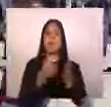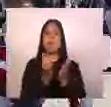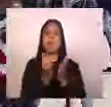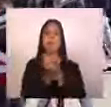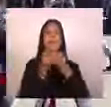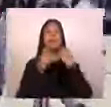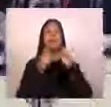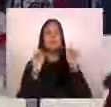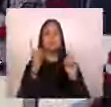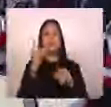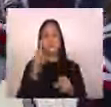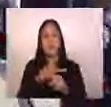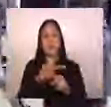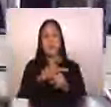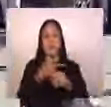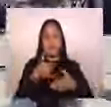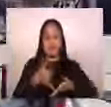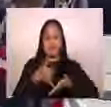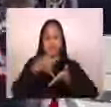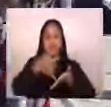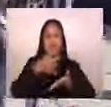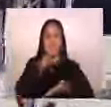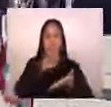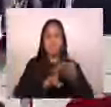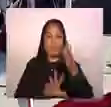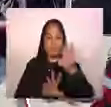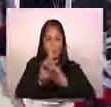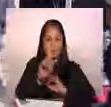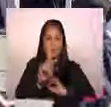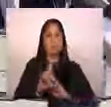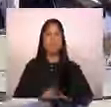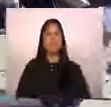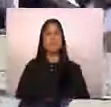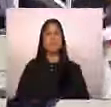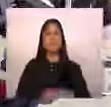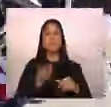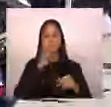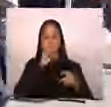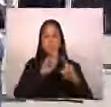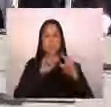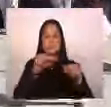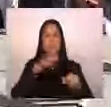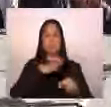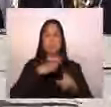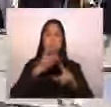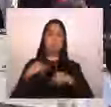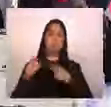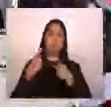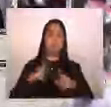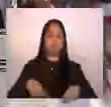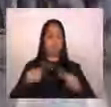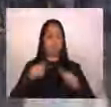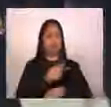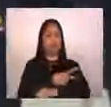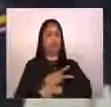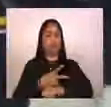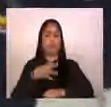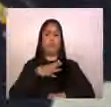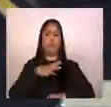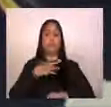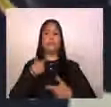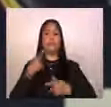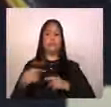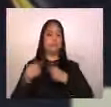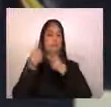institutos públicos de Guatemala, otorgado en 2011. No vivimos la historia, mantenemos